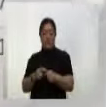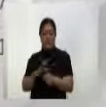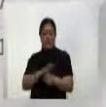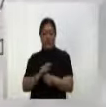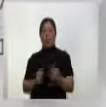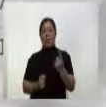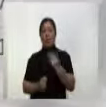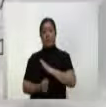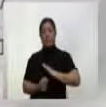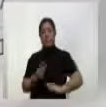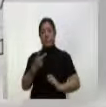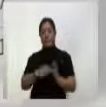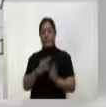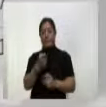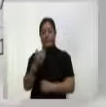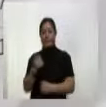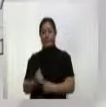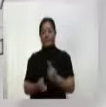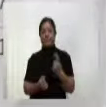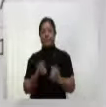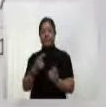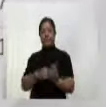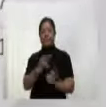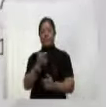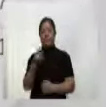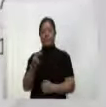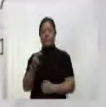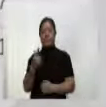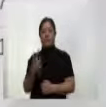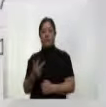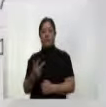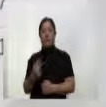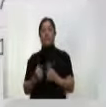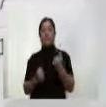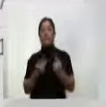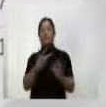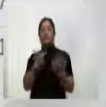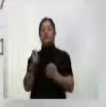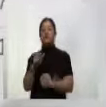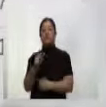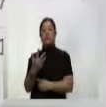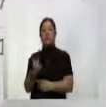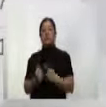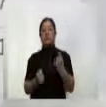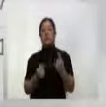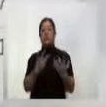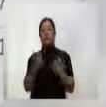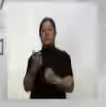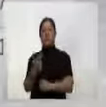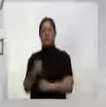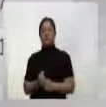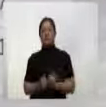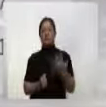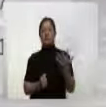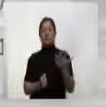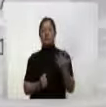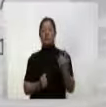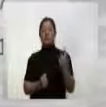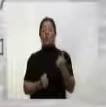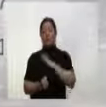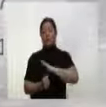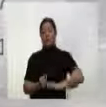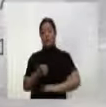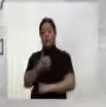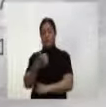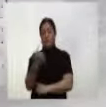Apizaco 2,150, Chautempan 1,188, Huamantla 875, Zacatelco 807,